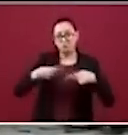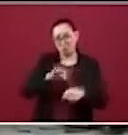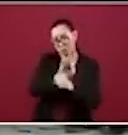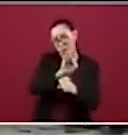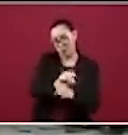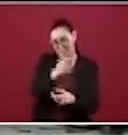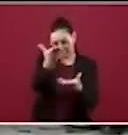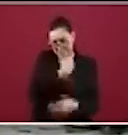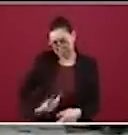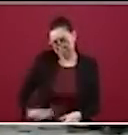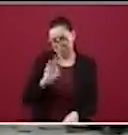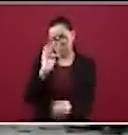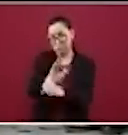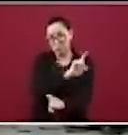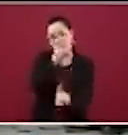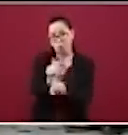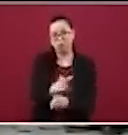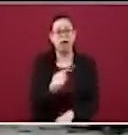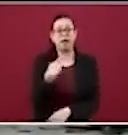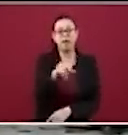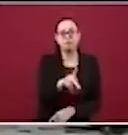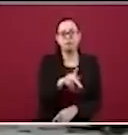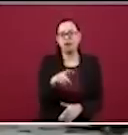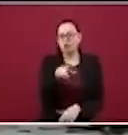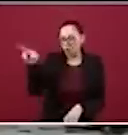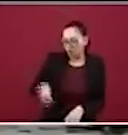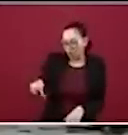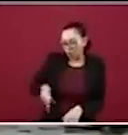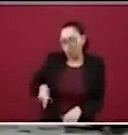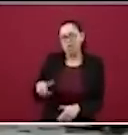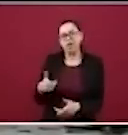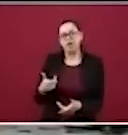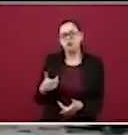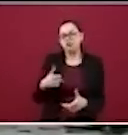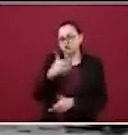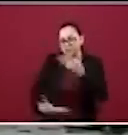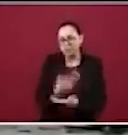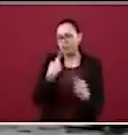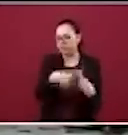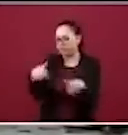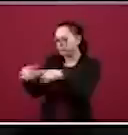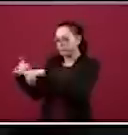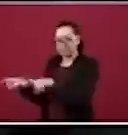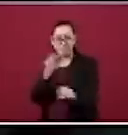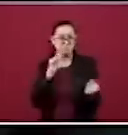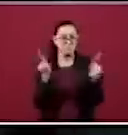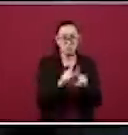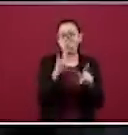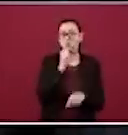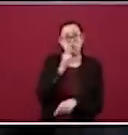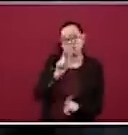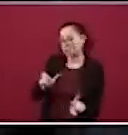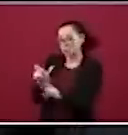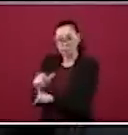instrucción también fue que no hubiera cobertura de parte de la policía, etcétera. ¿Va a seguir ese lineamiento? No, en